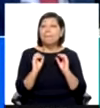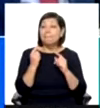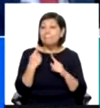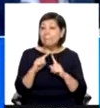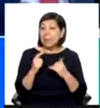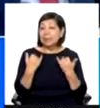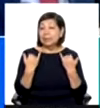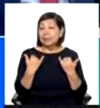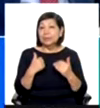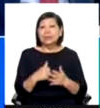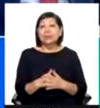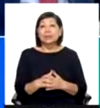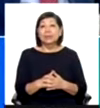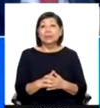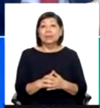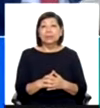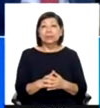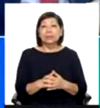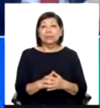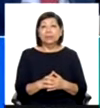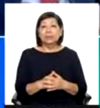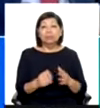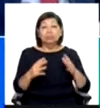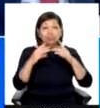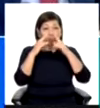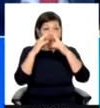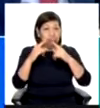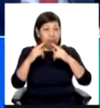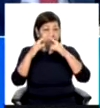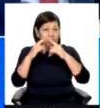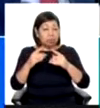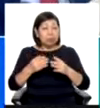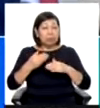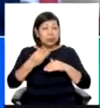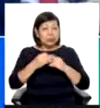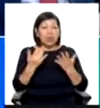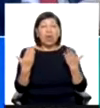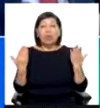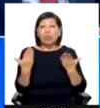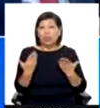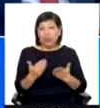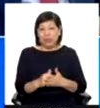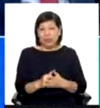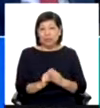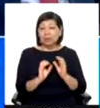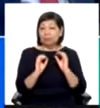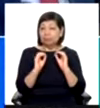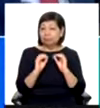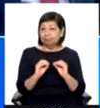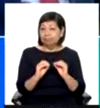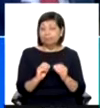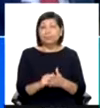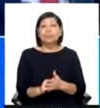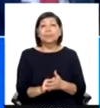complementar los fitotoldos que va a desarrollar Lago Rural, en donde vamos a instalar